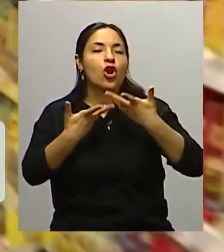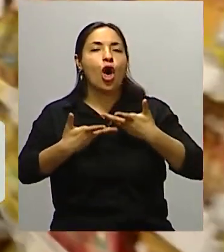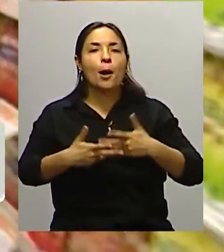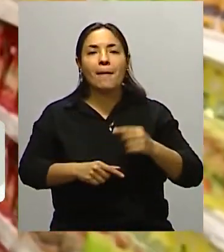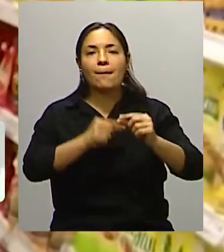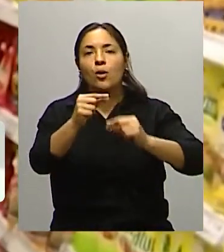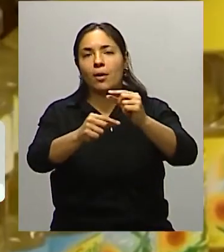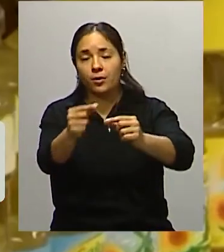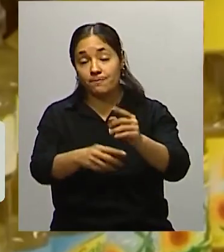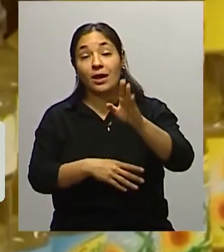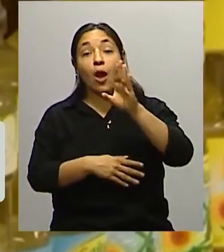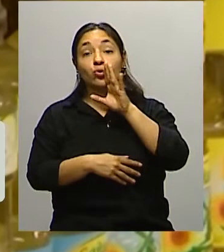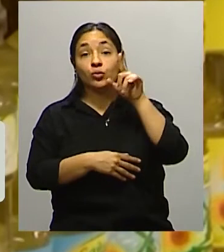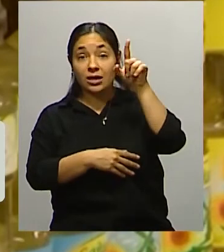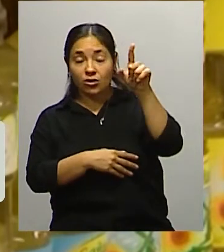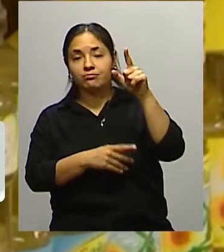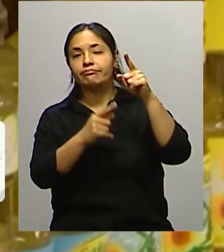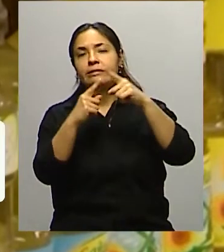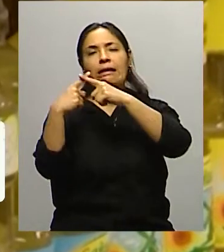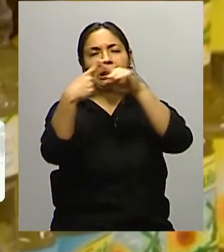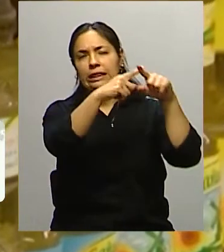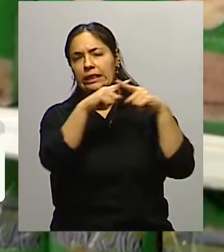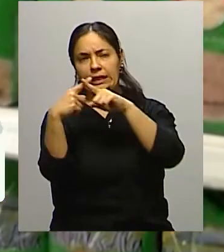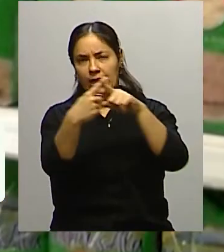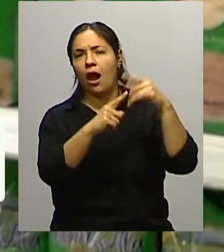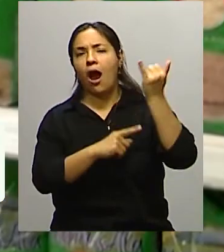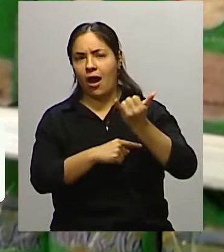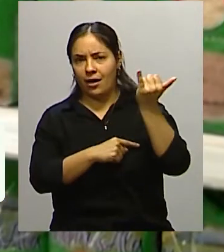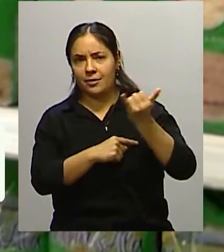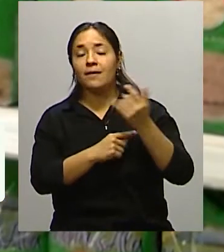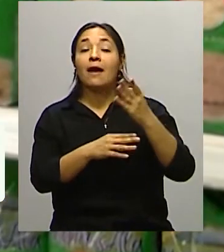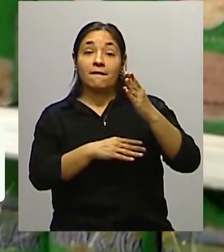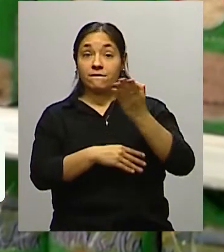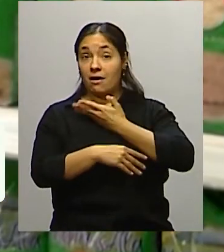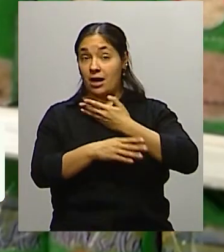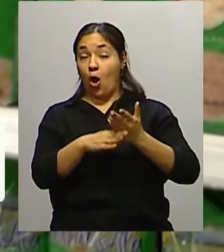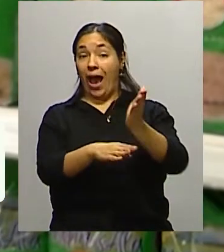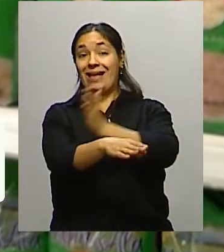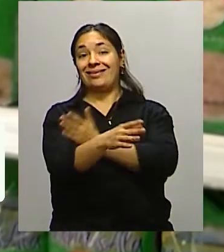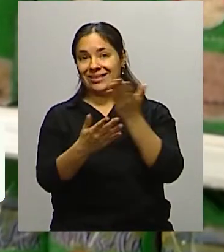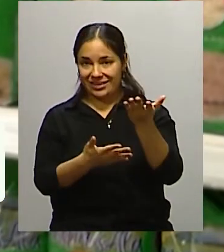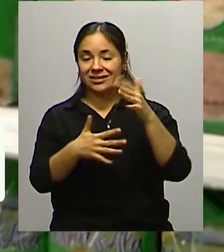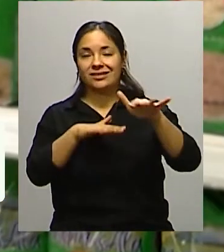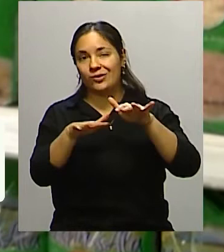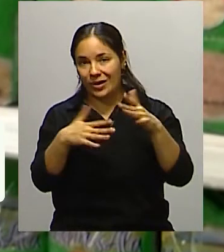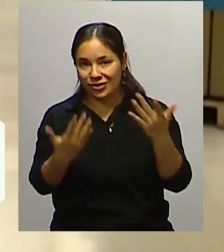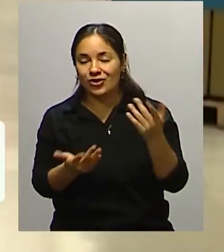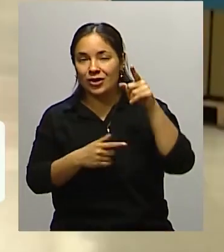normalizando. En Estados Unidos había un debate ya, y me estoy refiriendo antes de febrero, sobre este fenómeno.